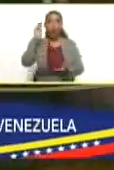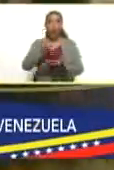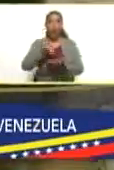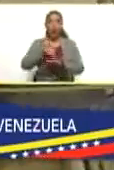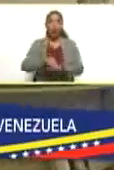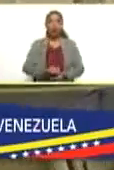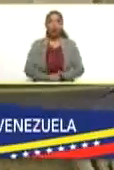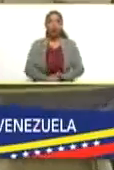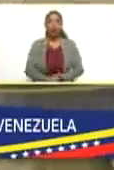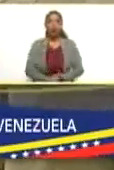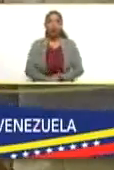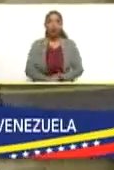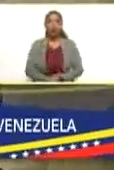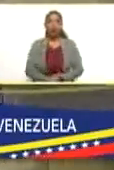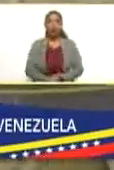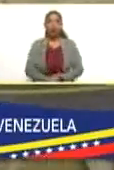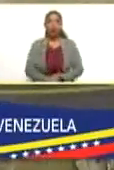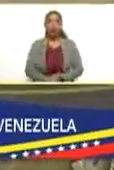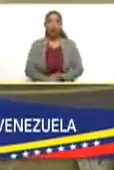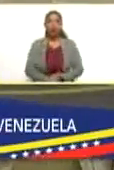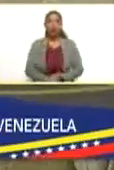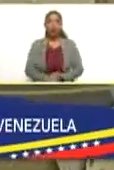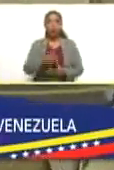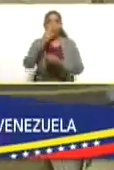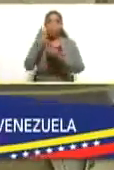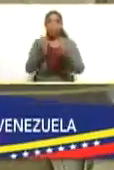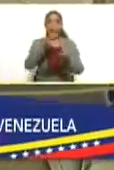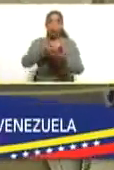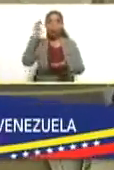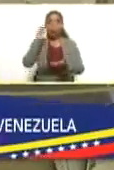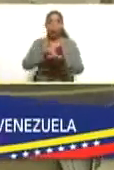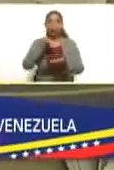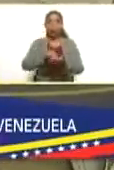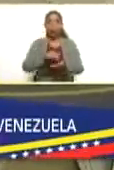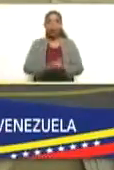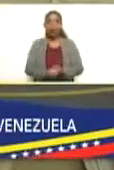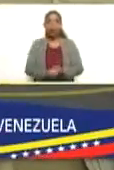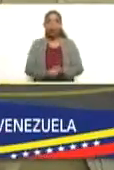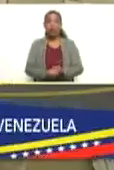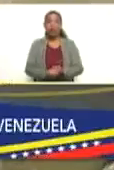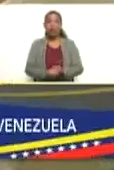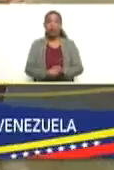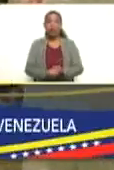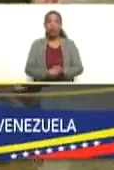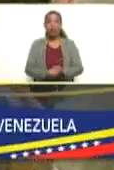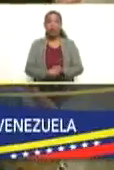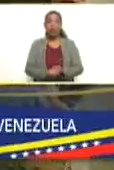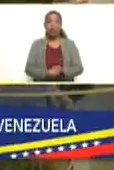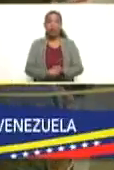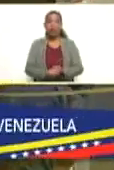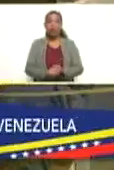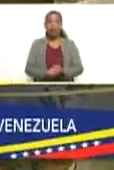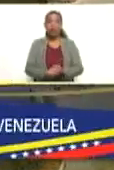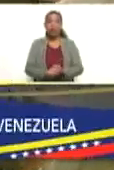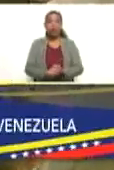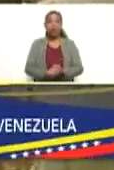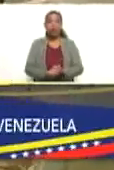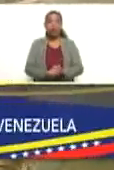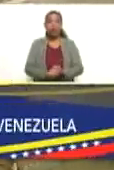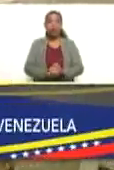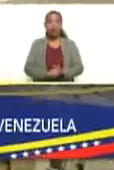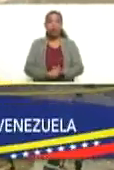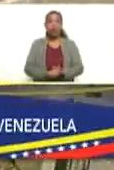adelante. Gracias, presidente. Bienvenido a Miranda, bienvenido a los valles del Tuy, al municipio Independencia. Estamos en